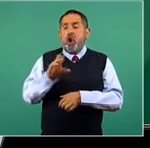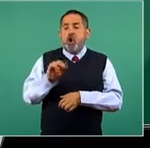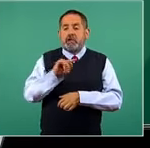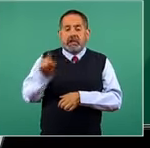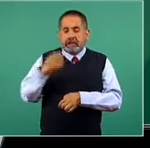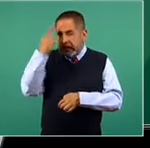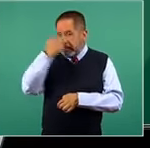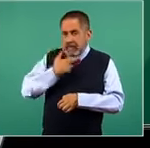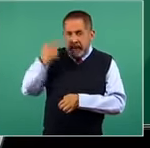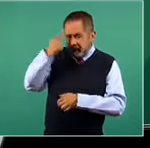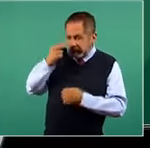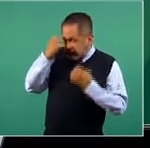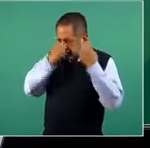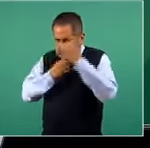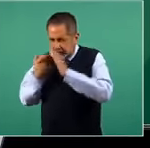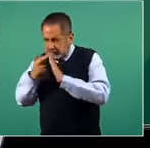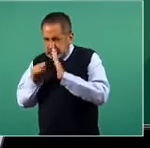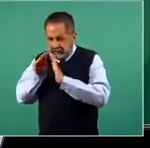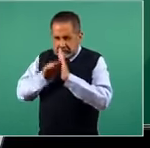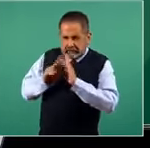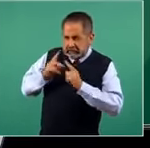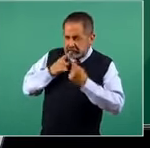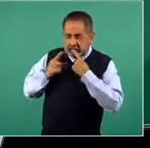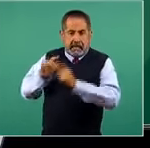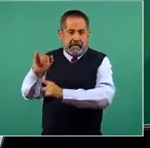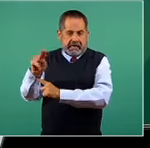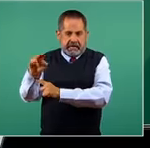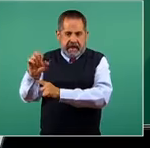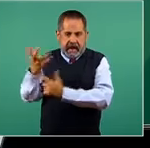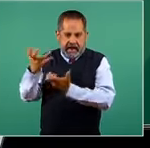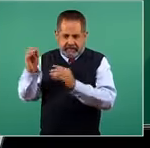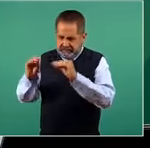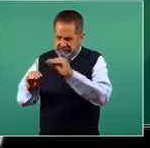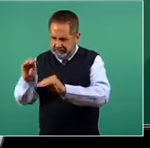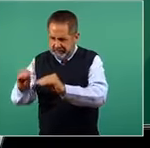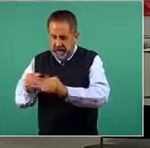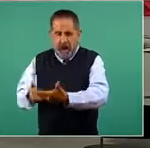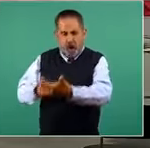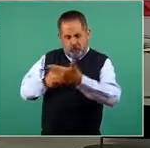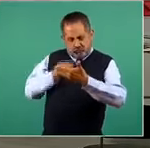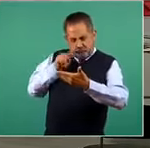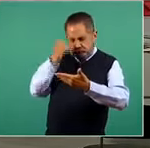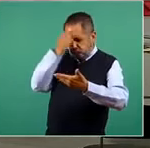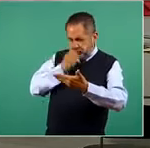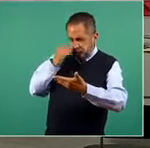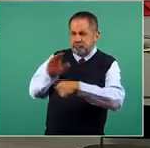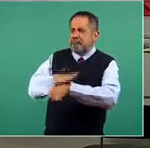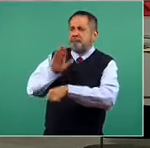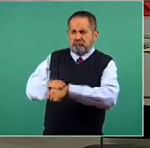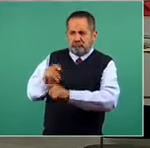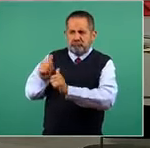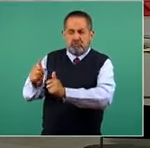revisar los protocolos que en su momento elaboró el INE para la seguridad sanitaria. Y fue muy